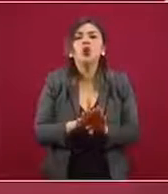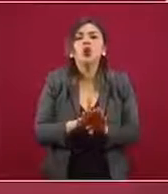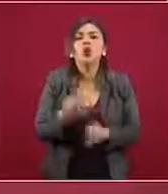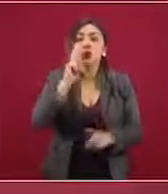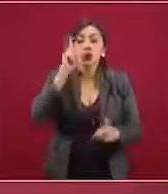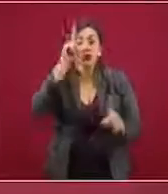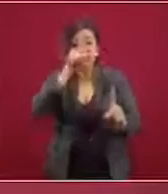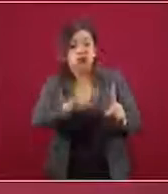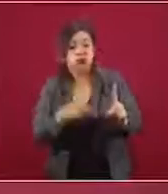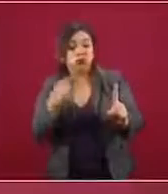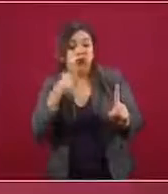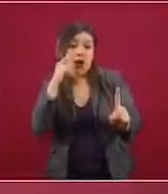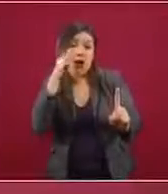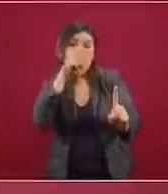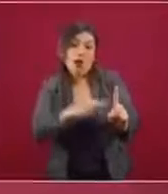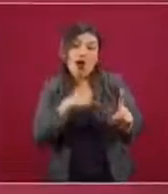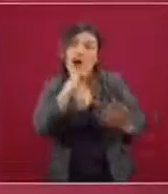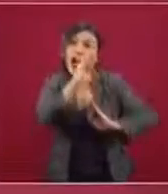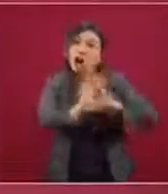trataban. Ahora es al revés.